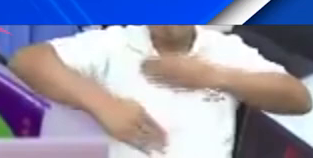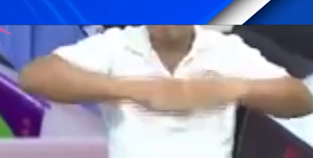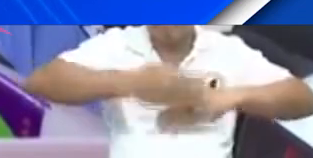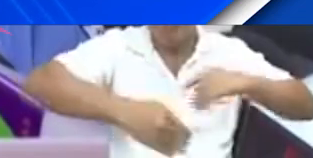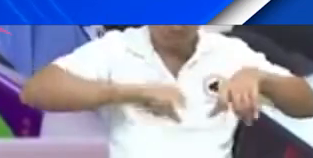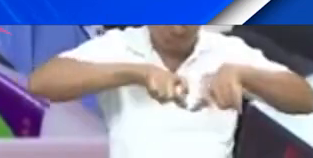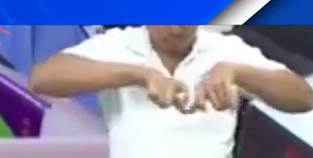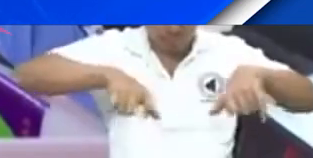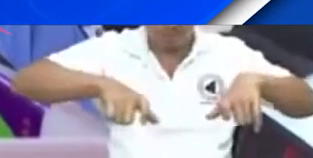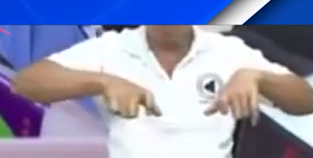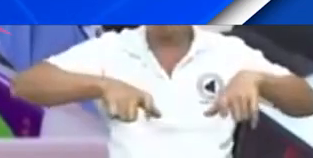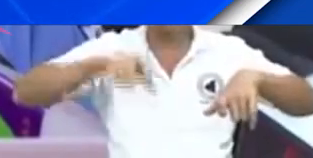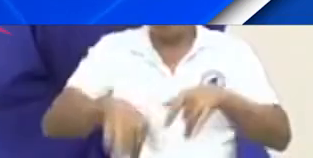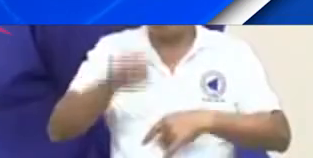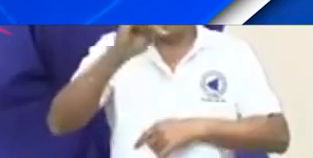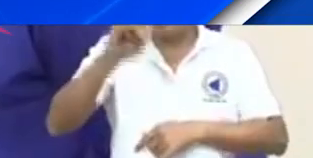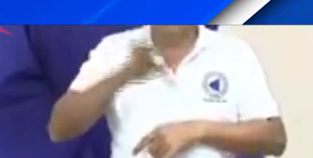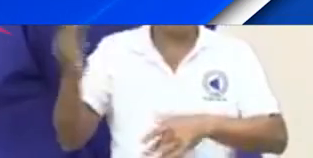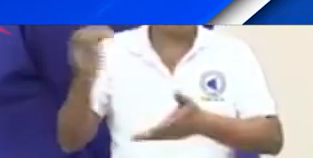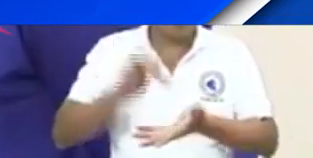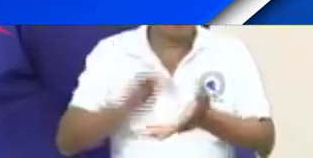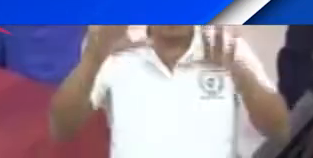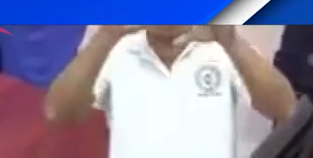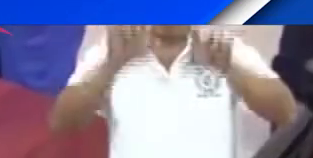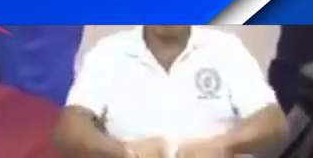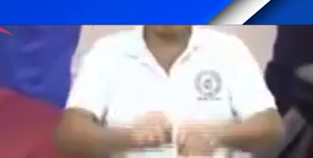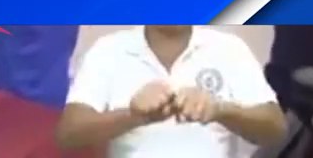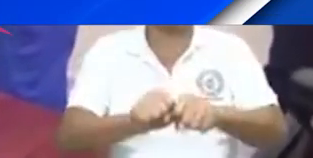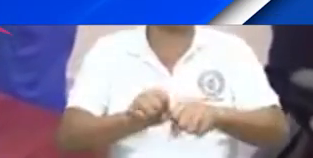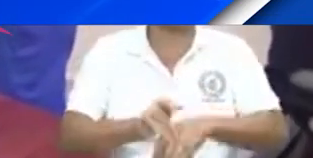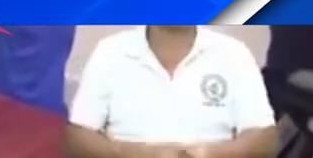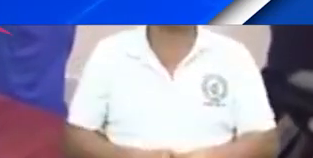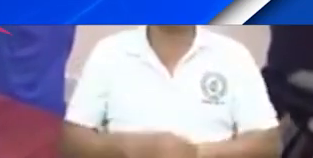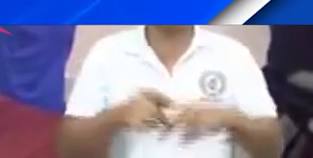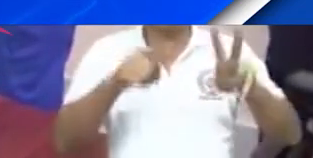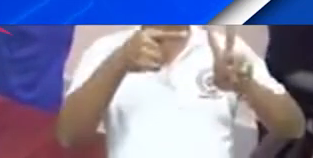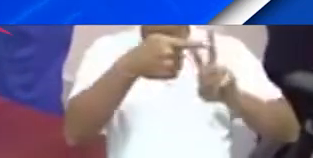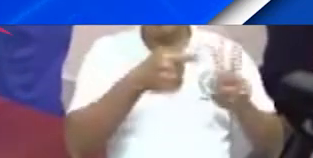adhesiva con sustancia color blanco. Para Canal 12, Gloria Campos.